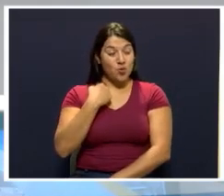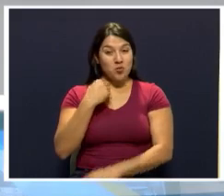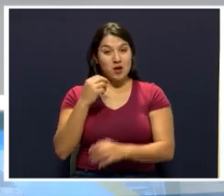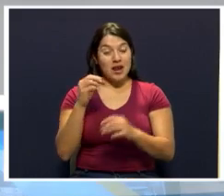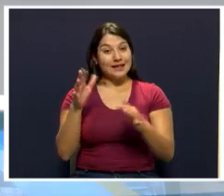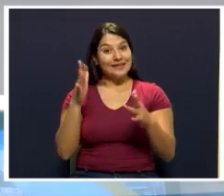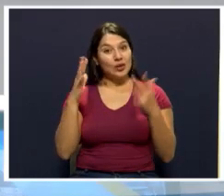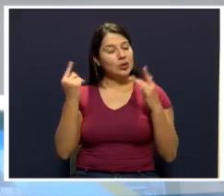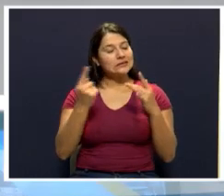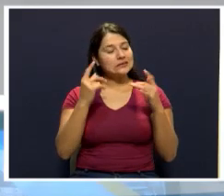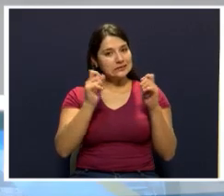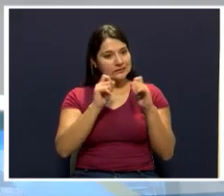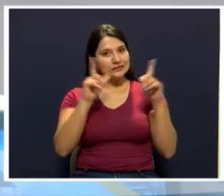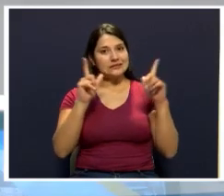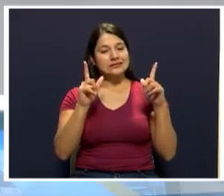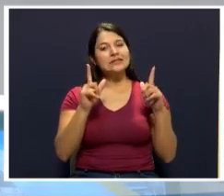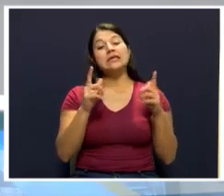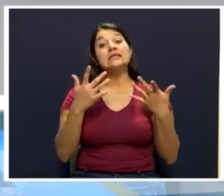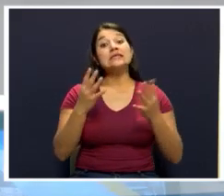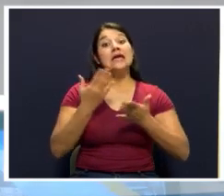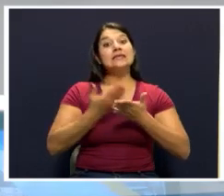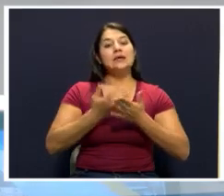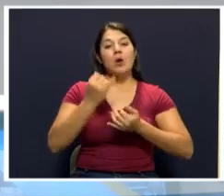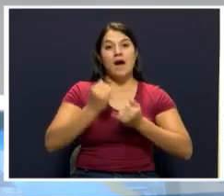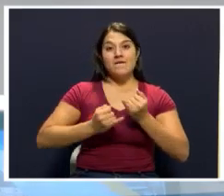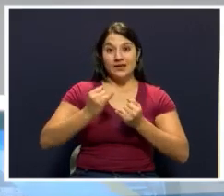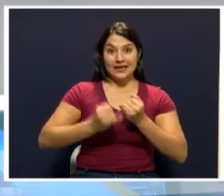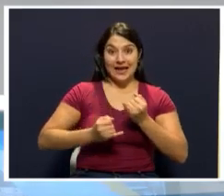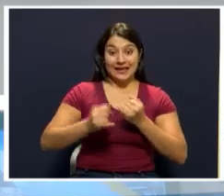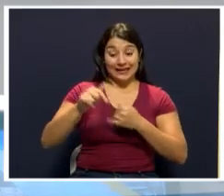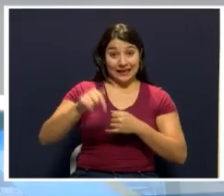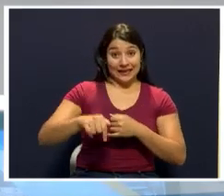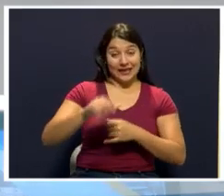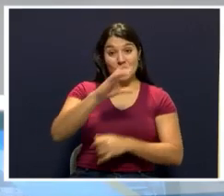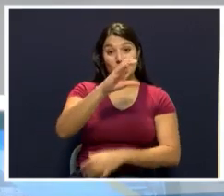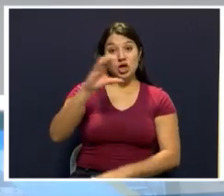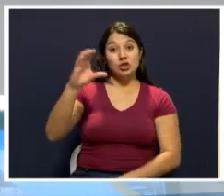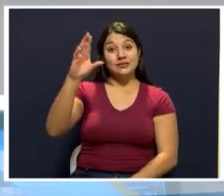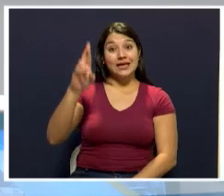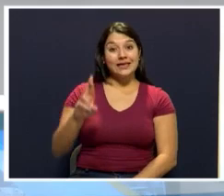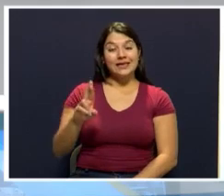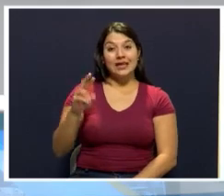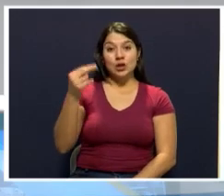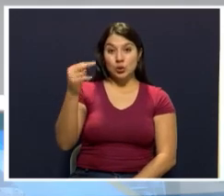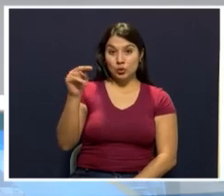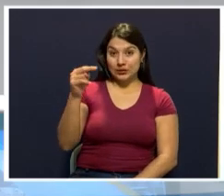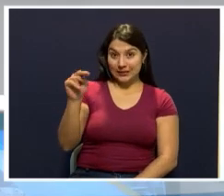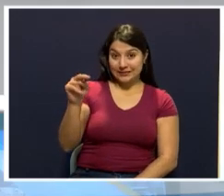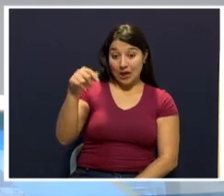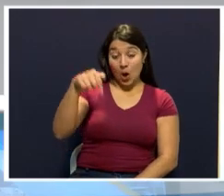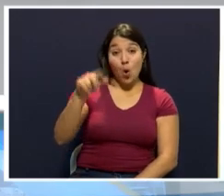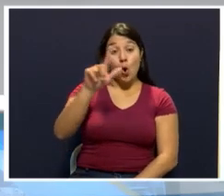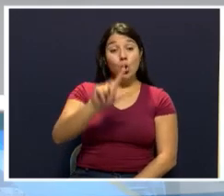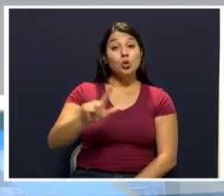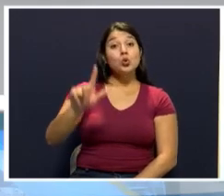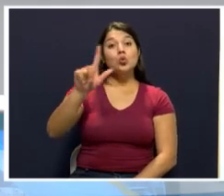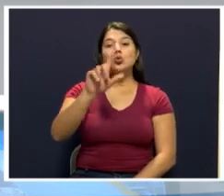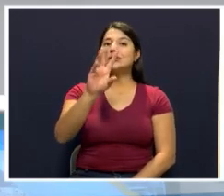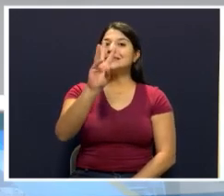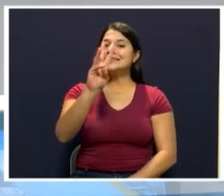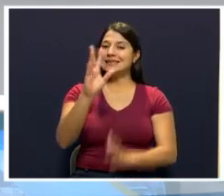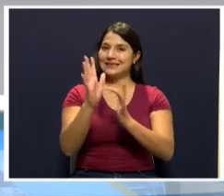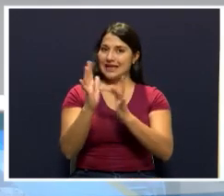de sorprendernos. Y llegando al final de esta edición estelar de Costa Rica Noticias de este lunes 6